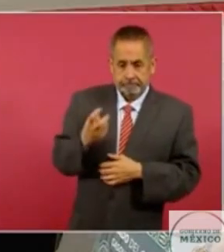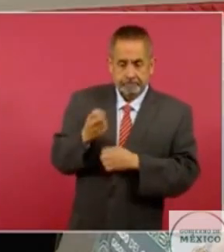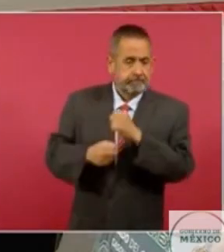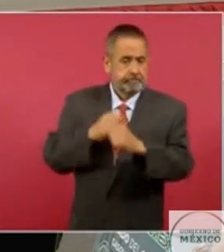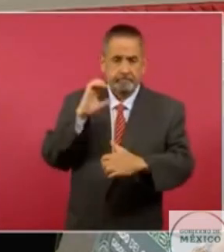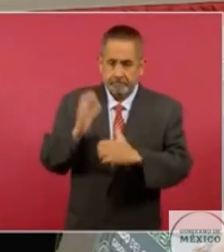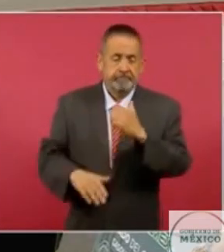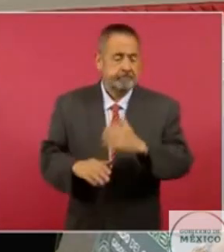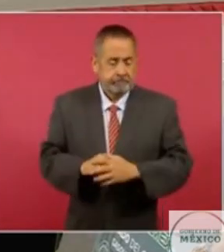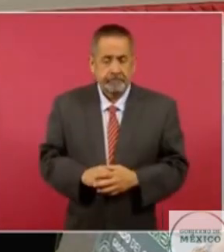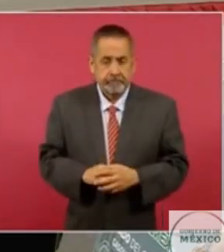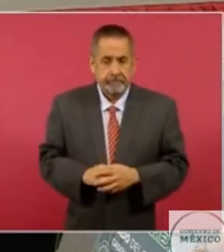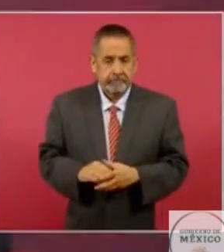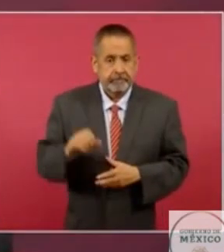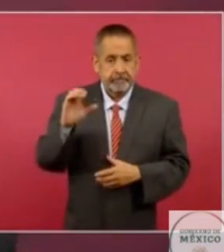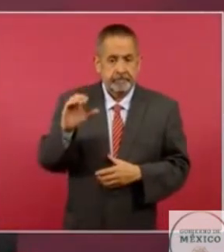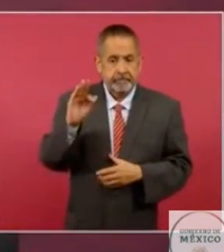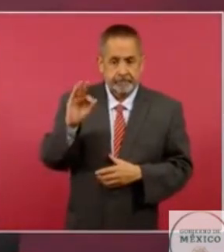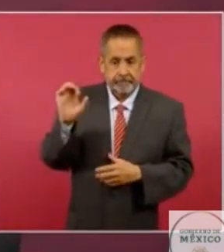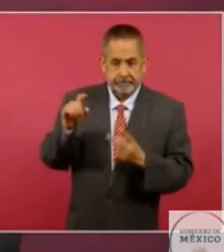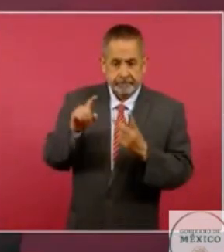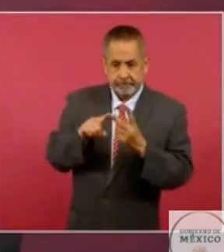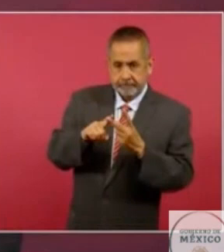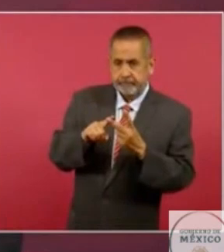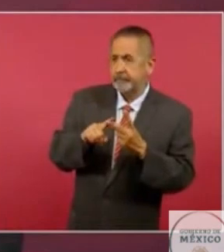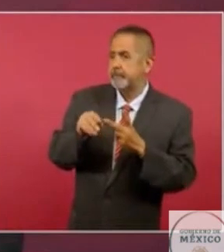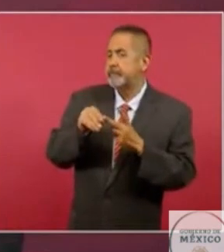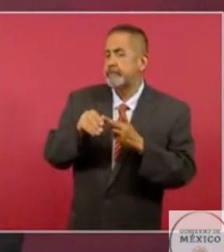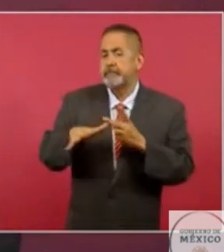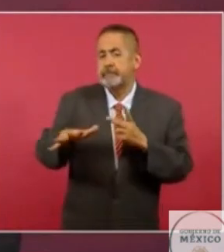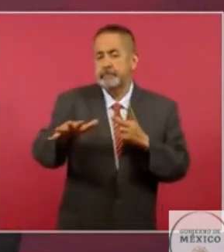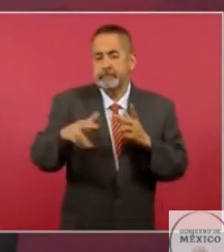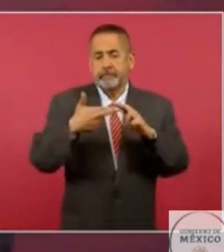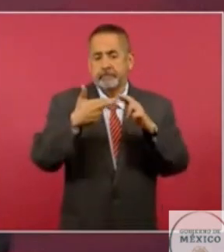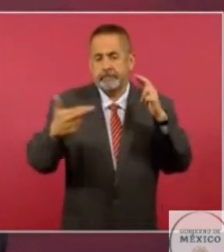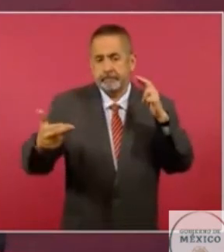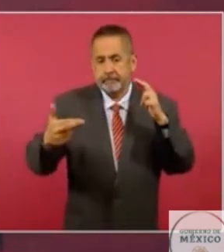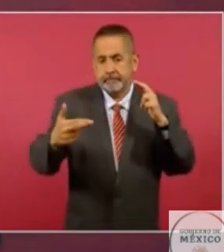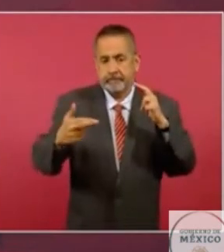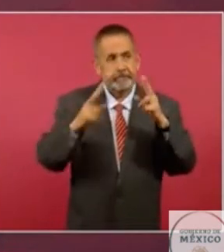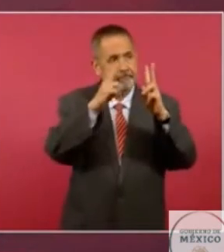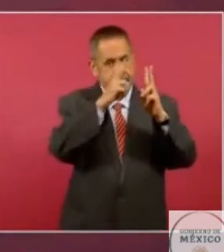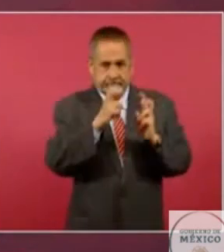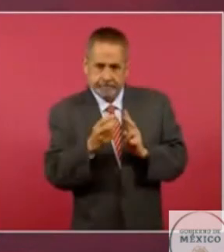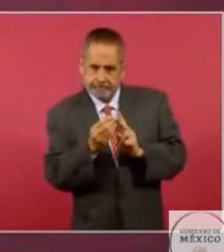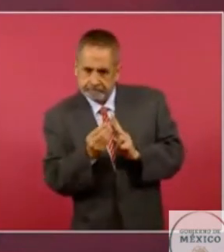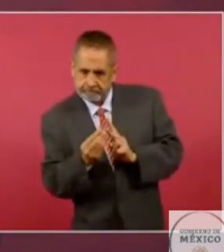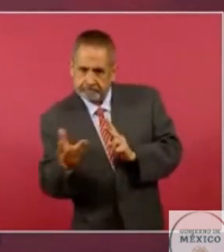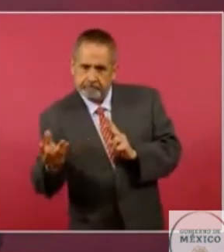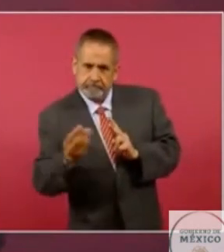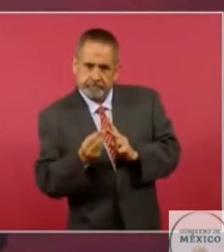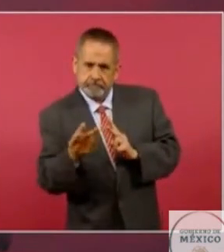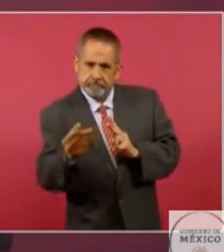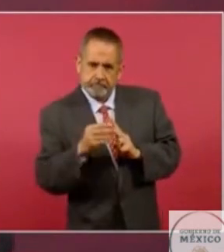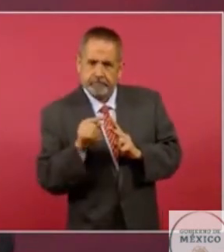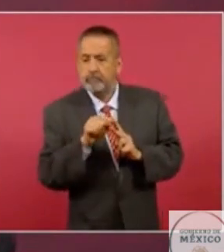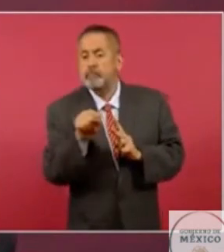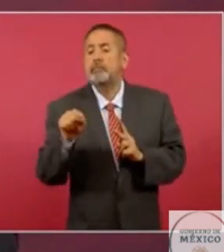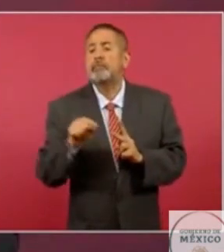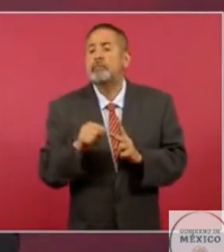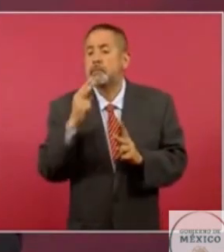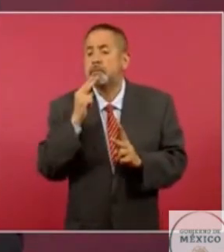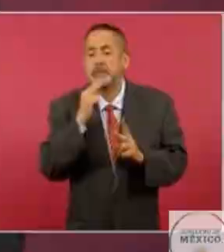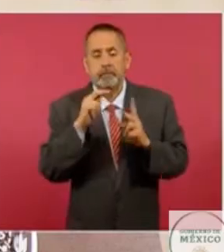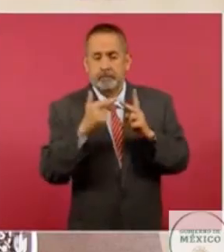CFE Distribución, que es la red que baja la electricidad directamente a sus zonas de